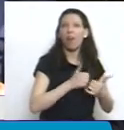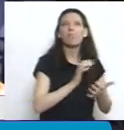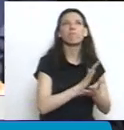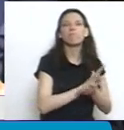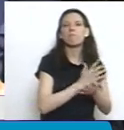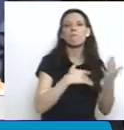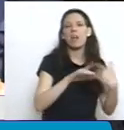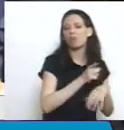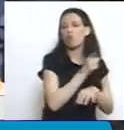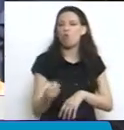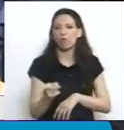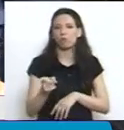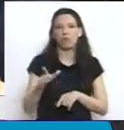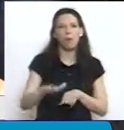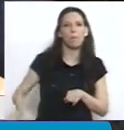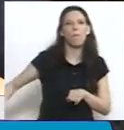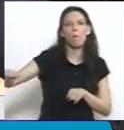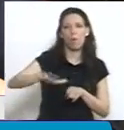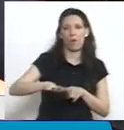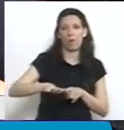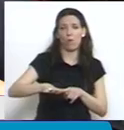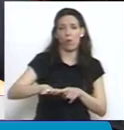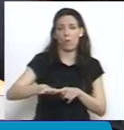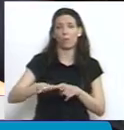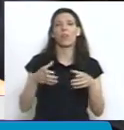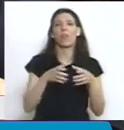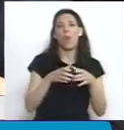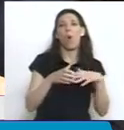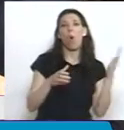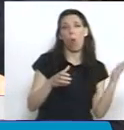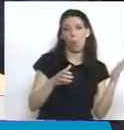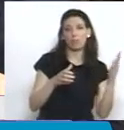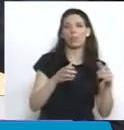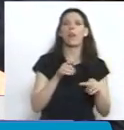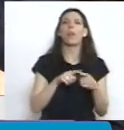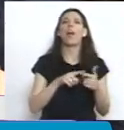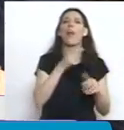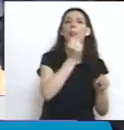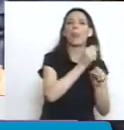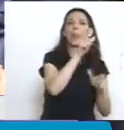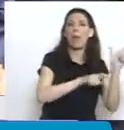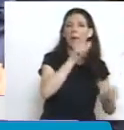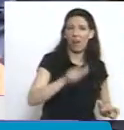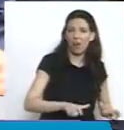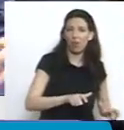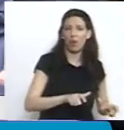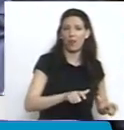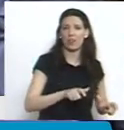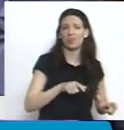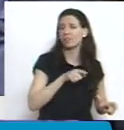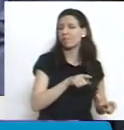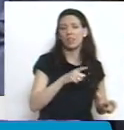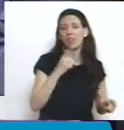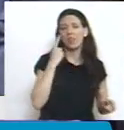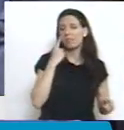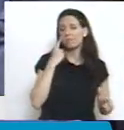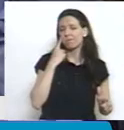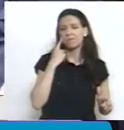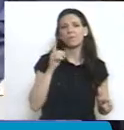trabajador. Desde el Frente de Izquierda y los Trabajadores, contrariamente a esta